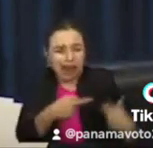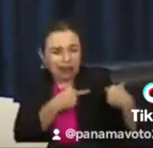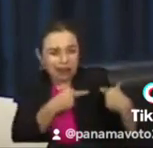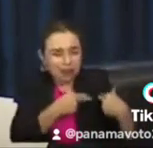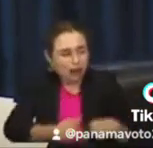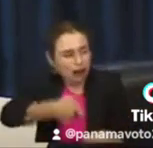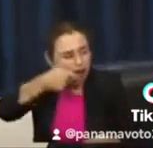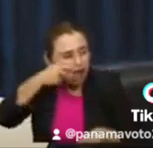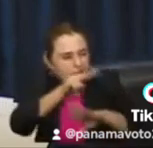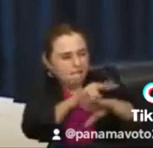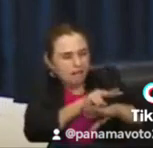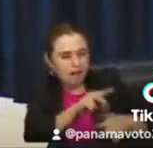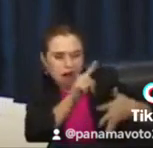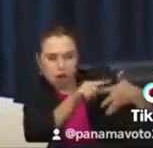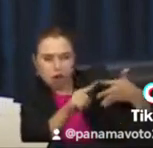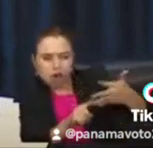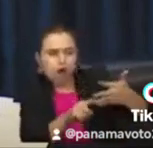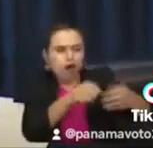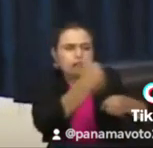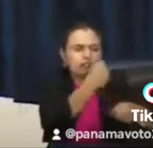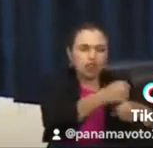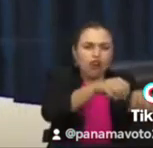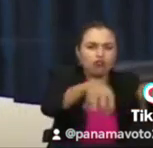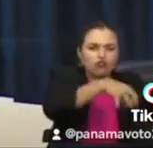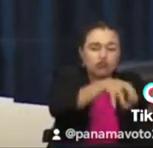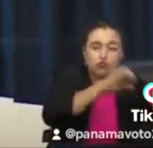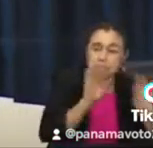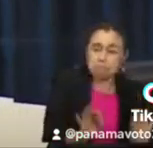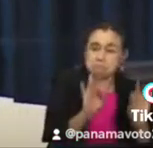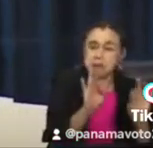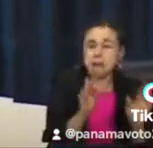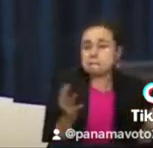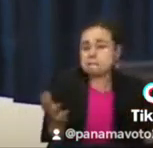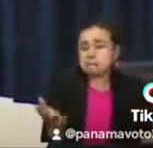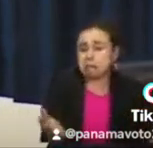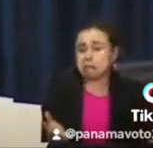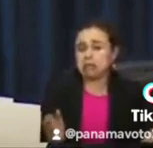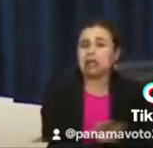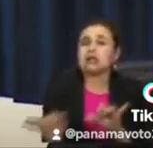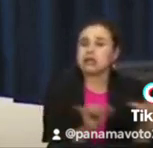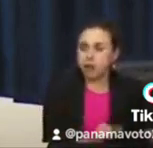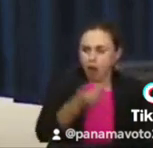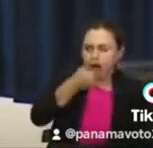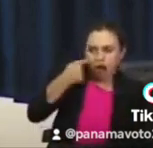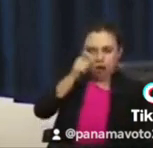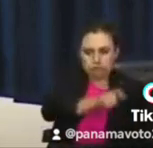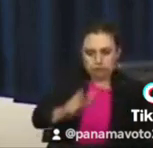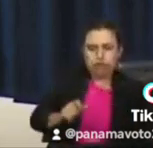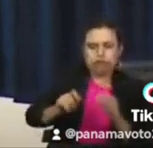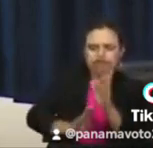la realidad de lo que eso implica para la satisfacción y la búsqueda del bienestar de todos los